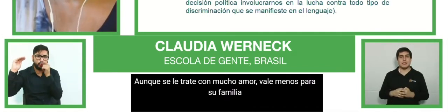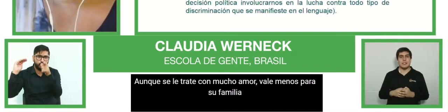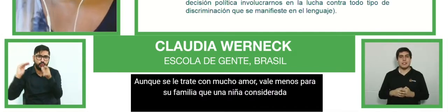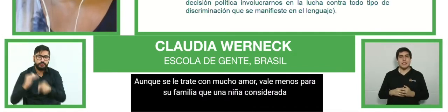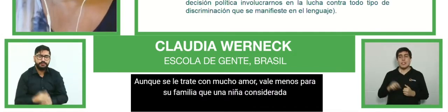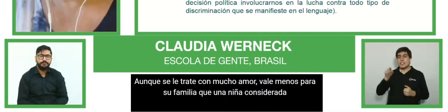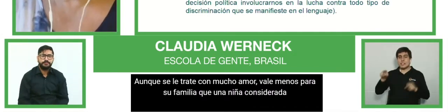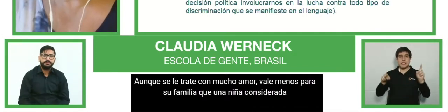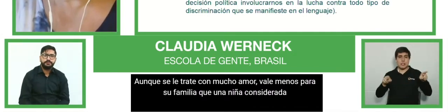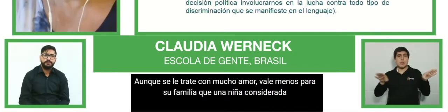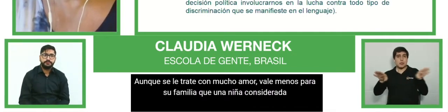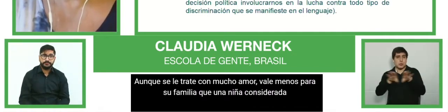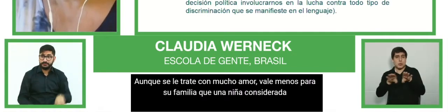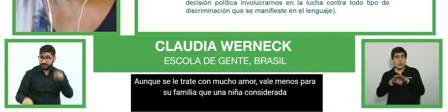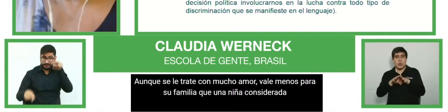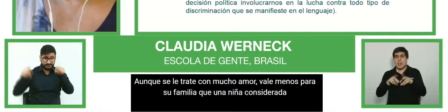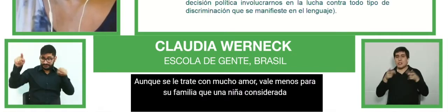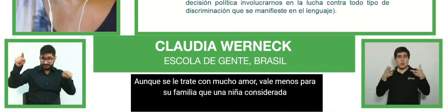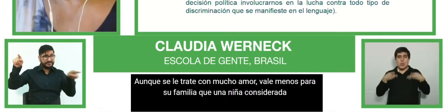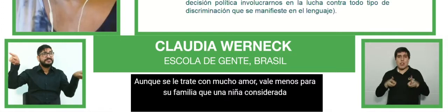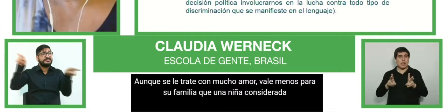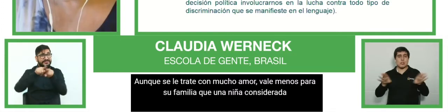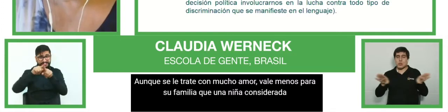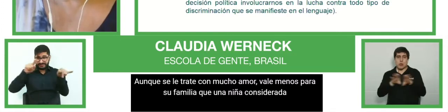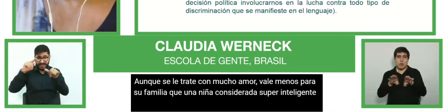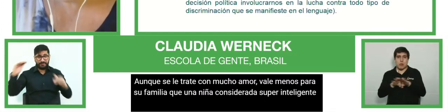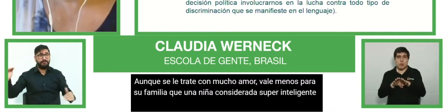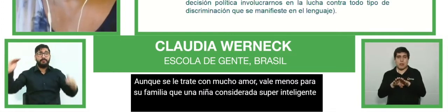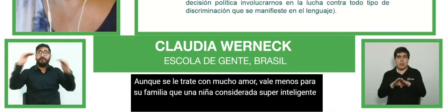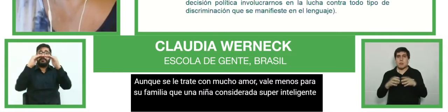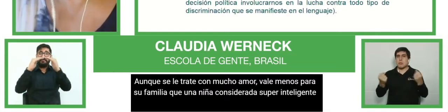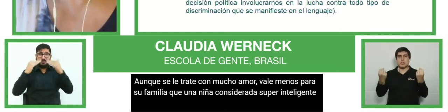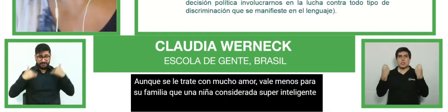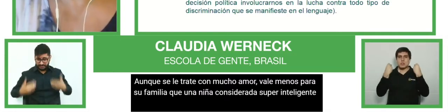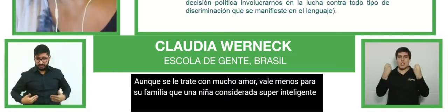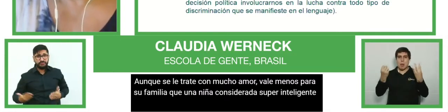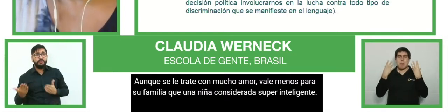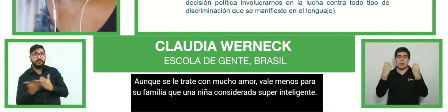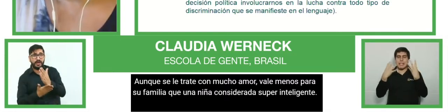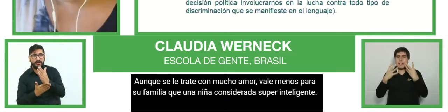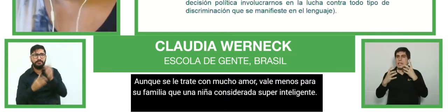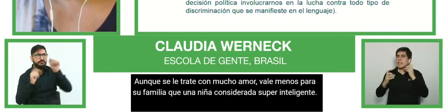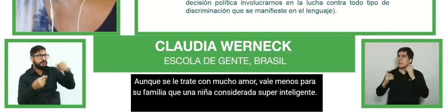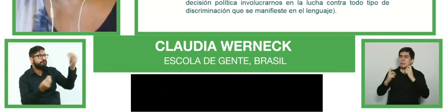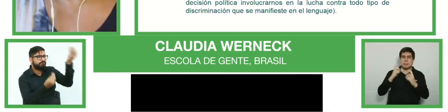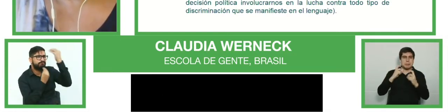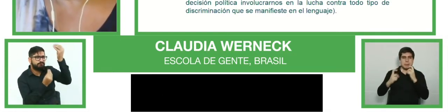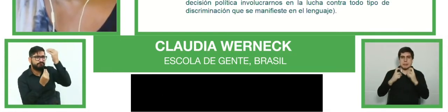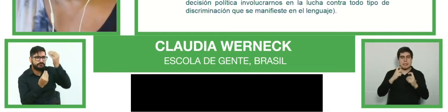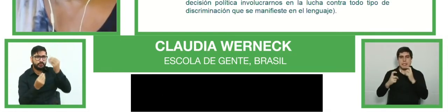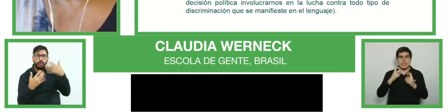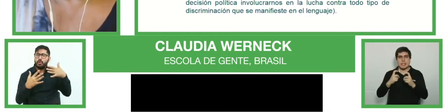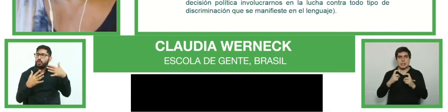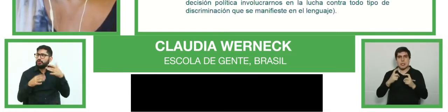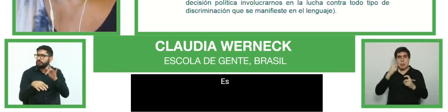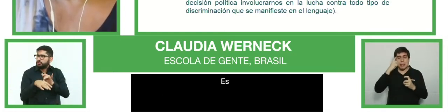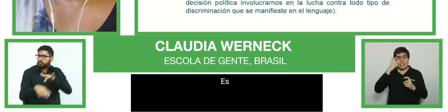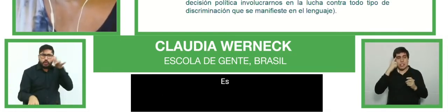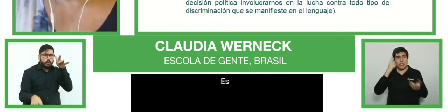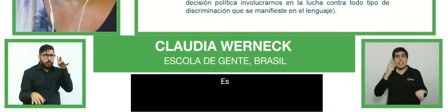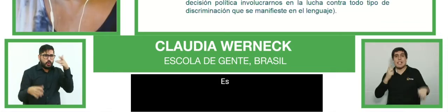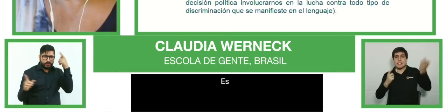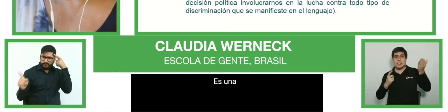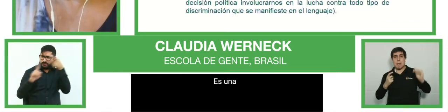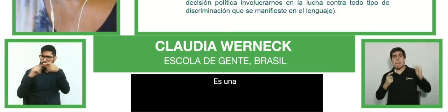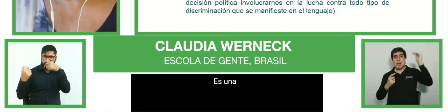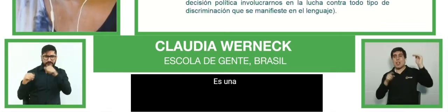valores más o menos humanos es una práctica muy peligrosa que nace de un falso poder y que nos